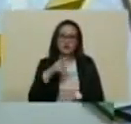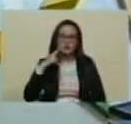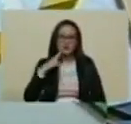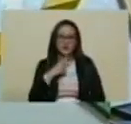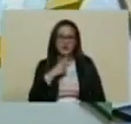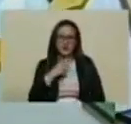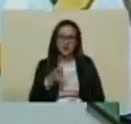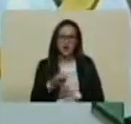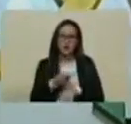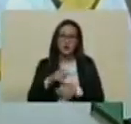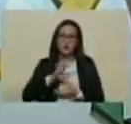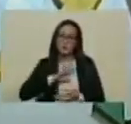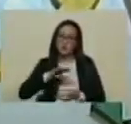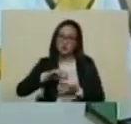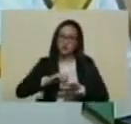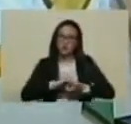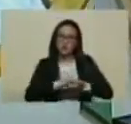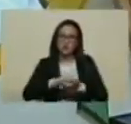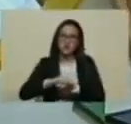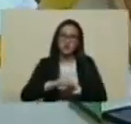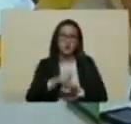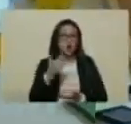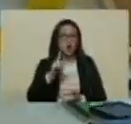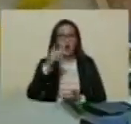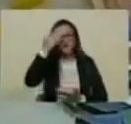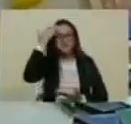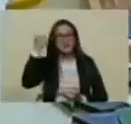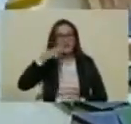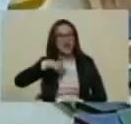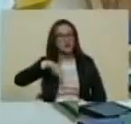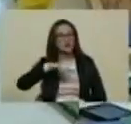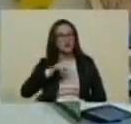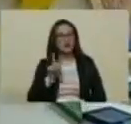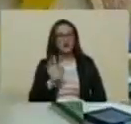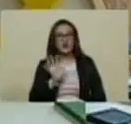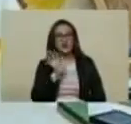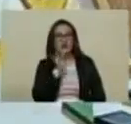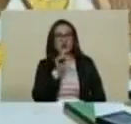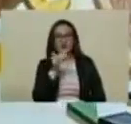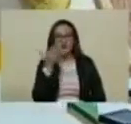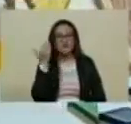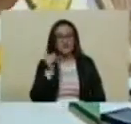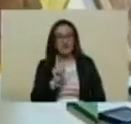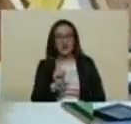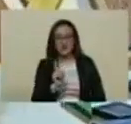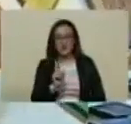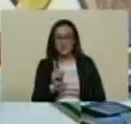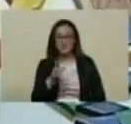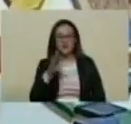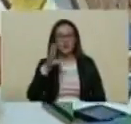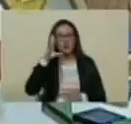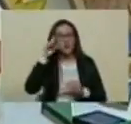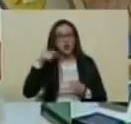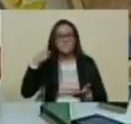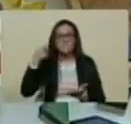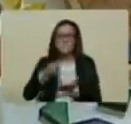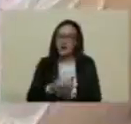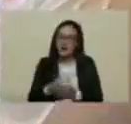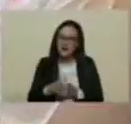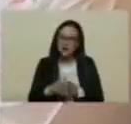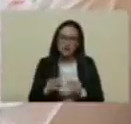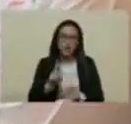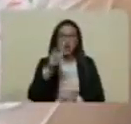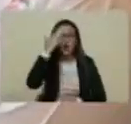al gobierno de Trujillo. No se olvidaron de nosotros. Mire, de verdad, Dios les pague, no se olviden